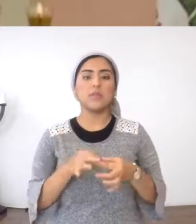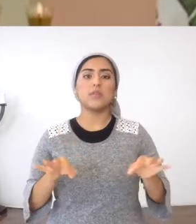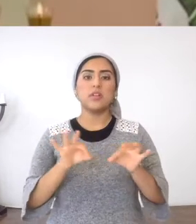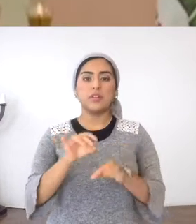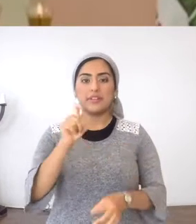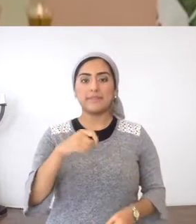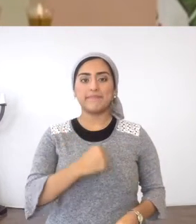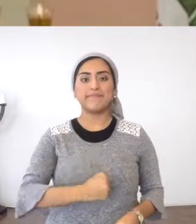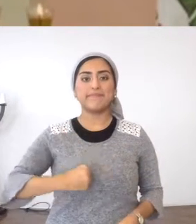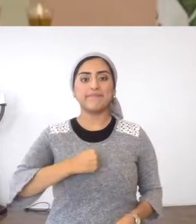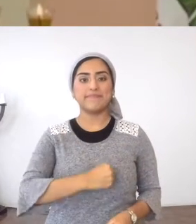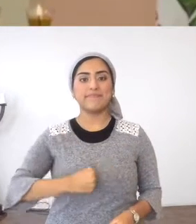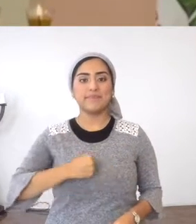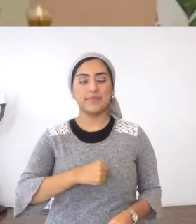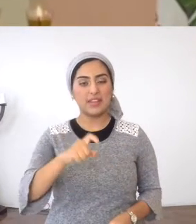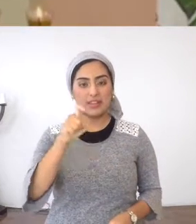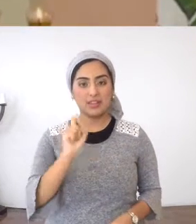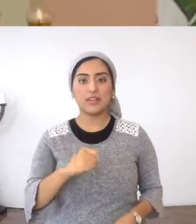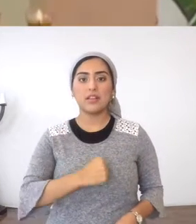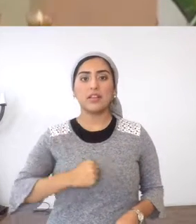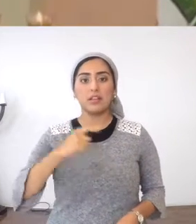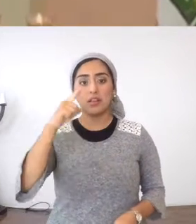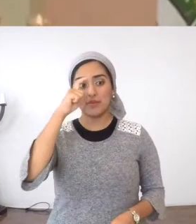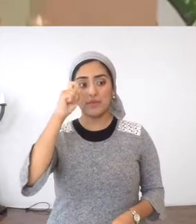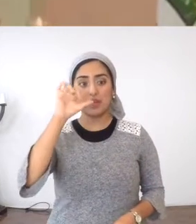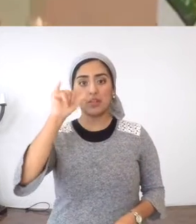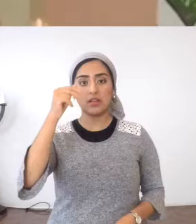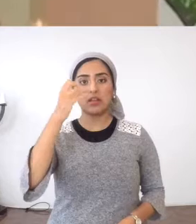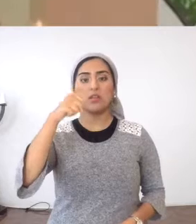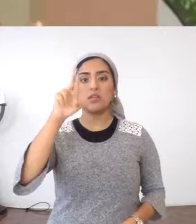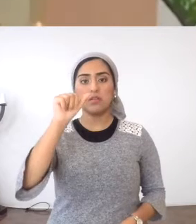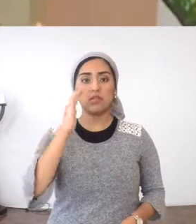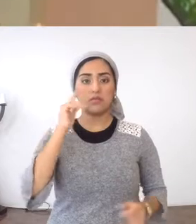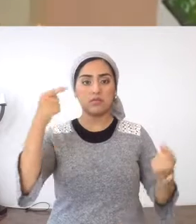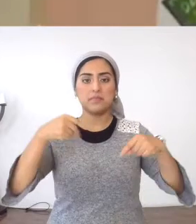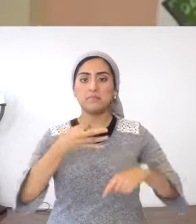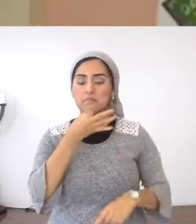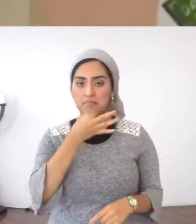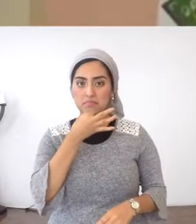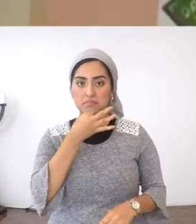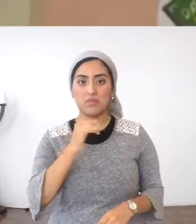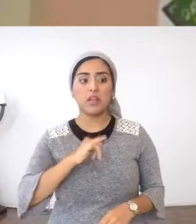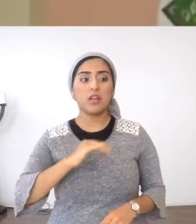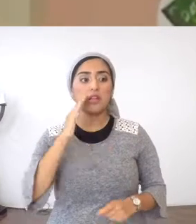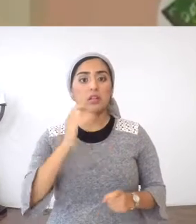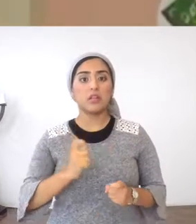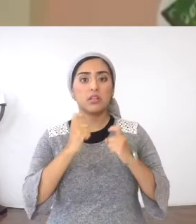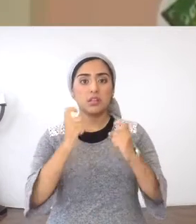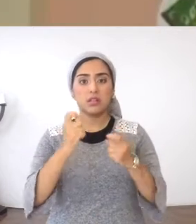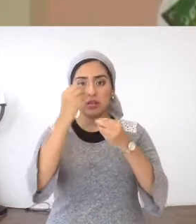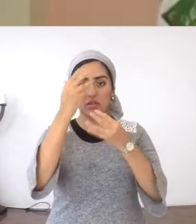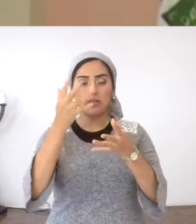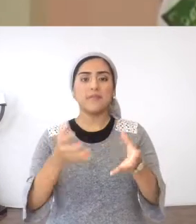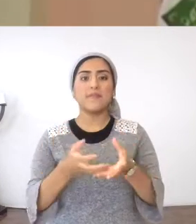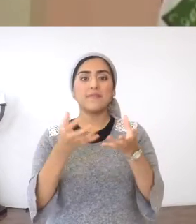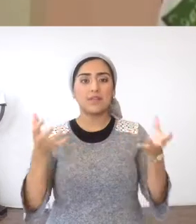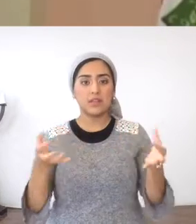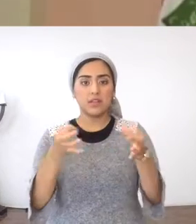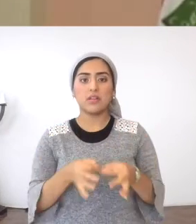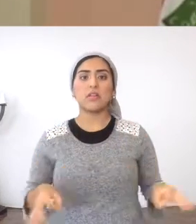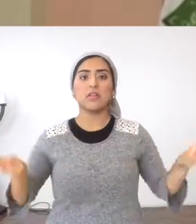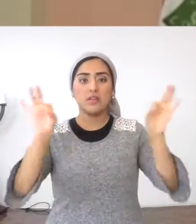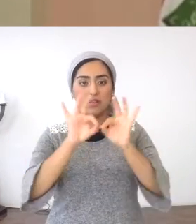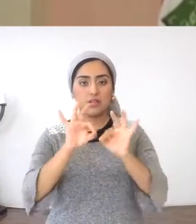arrepiéntete Haz de Shuvah, arrepiéntete porque Yahshua viene pronto Voy a dar una información tan importante